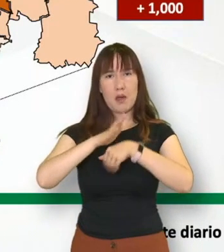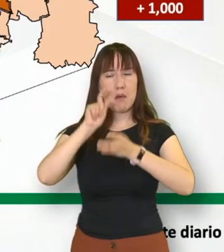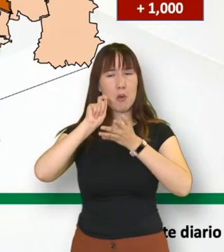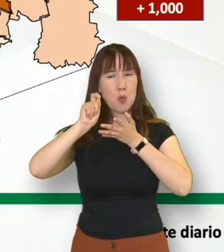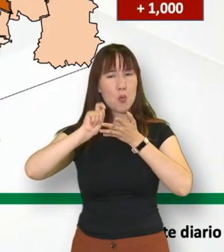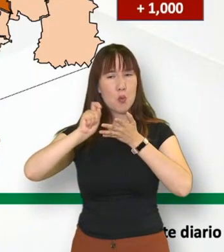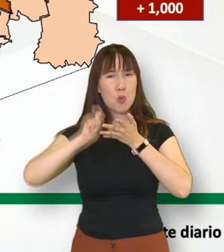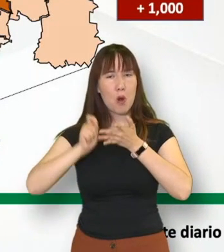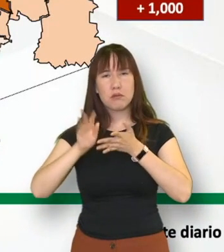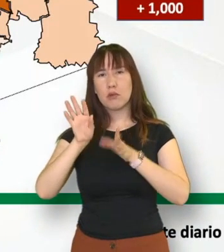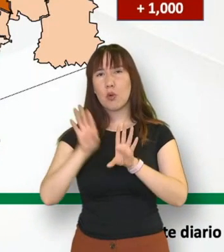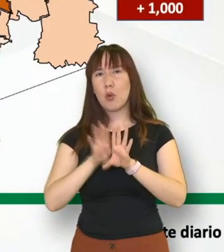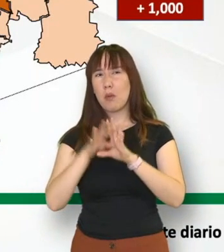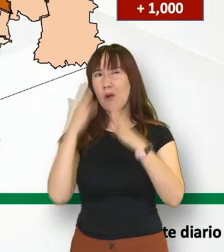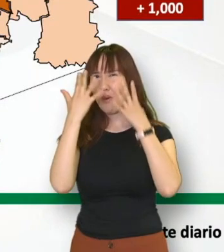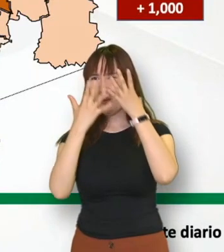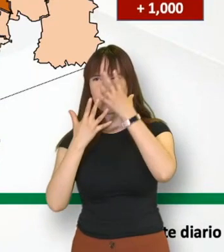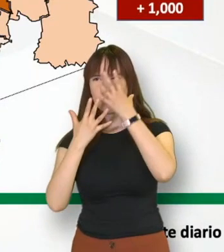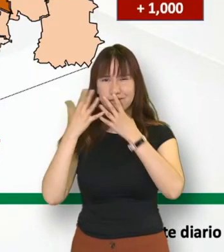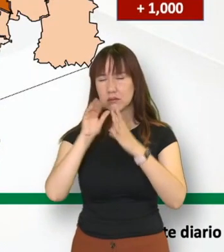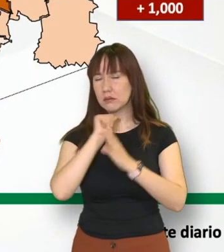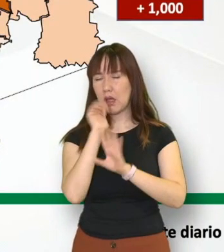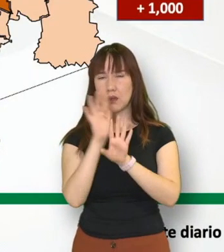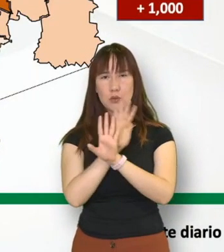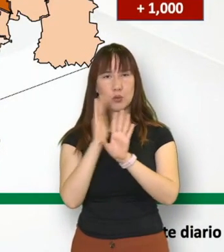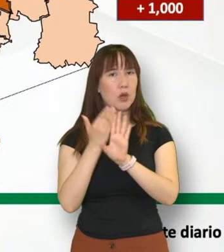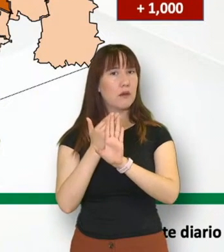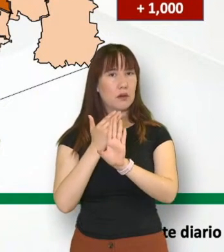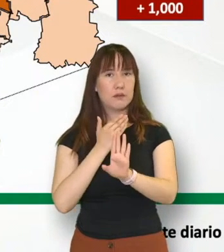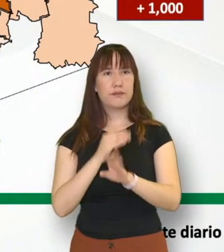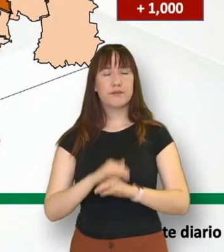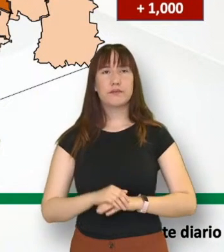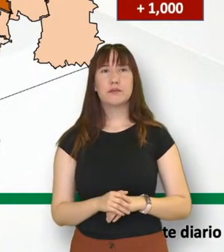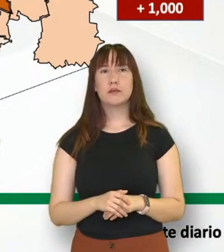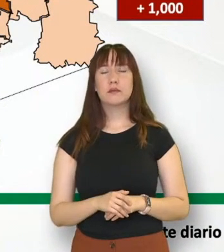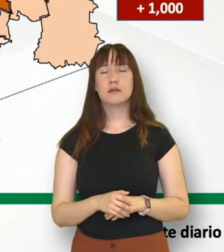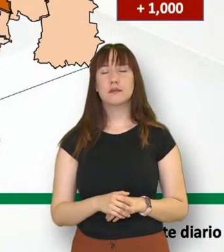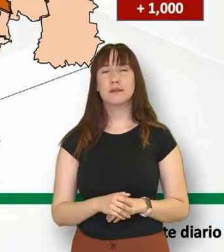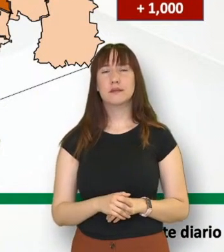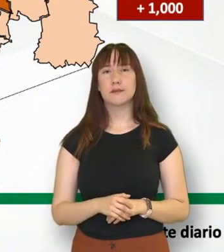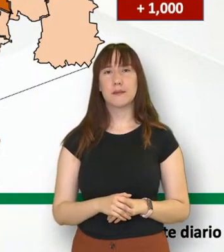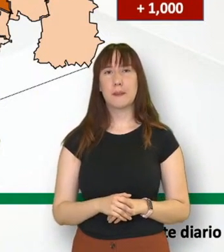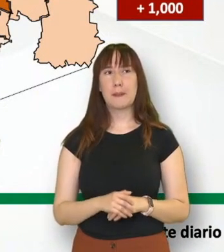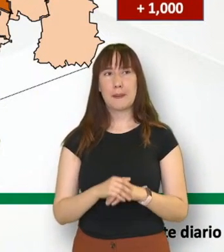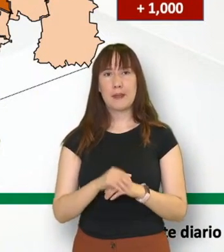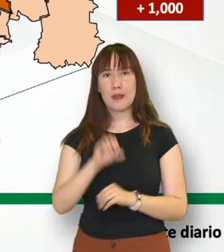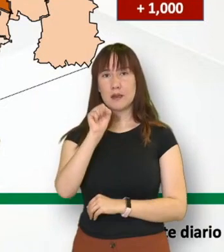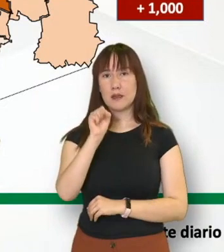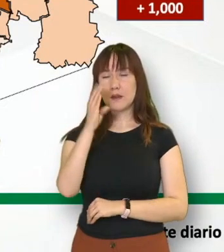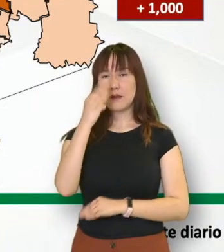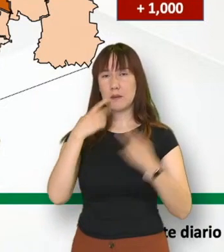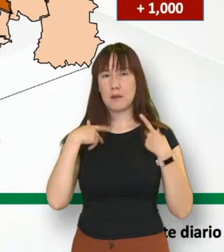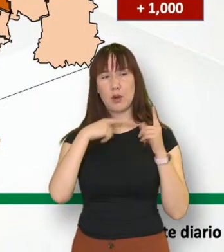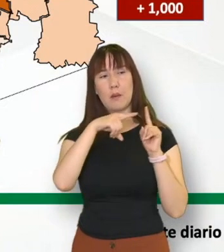no causar alguna confusión o alguna situación vaya de este tipo. Comentaba estos 69